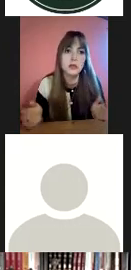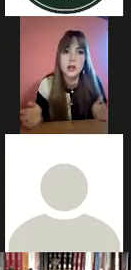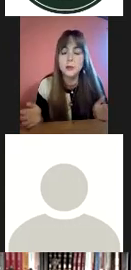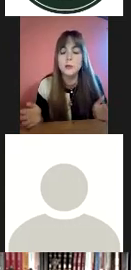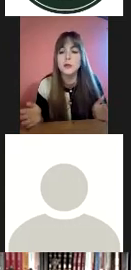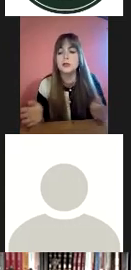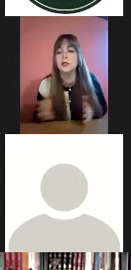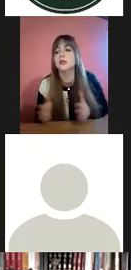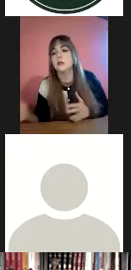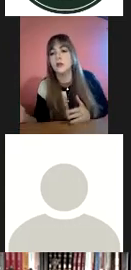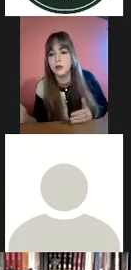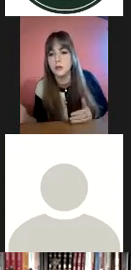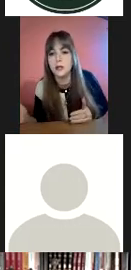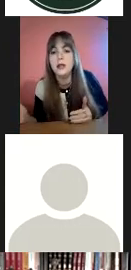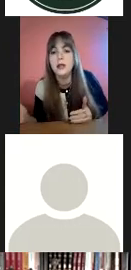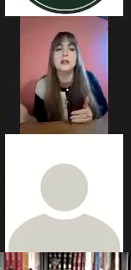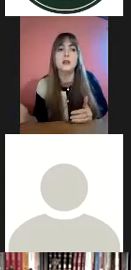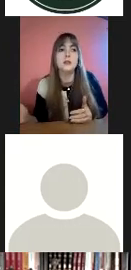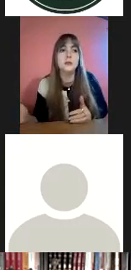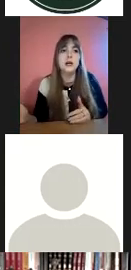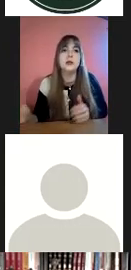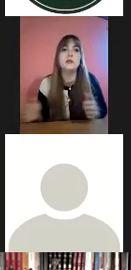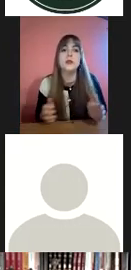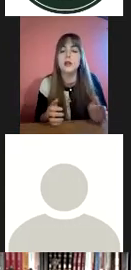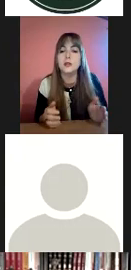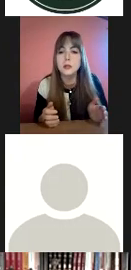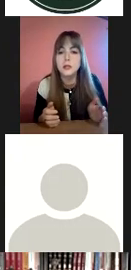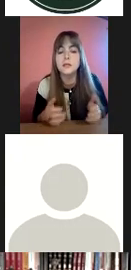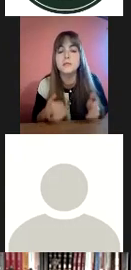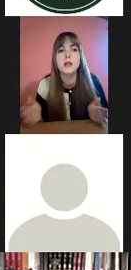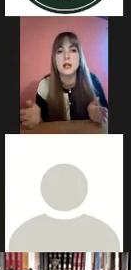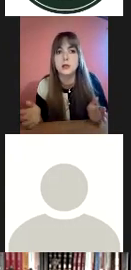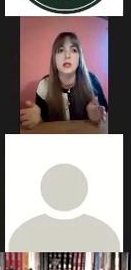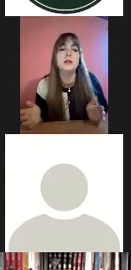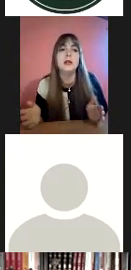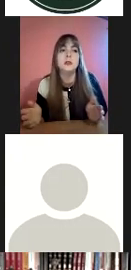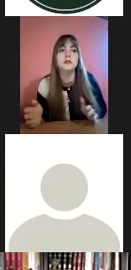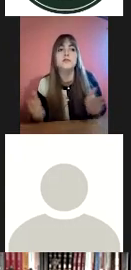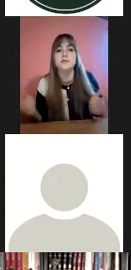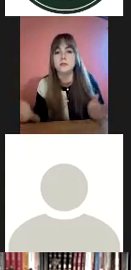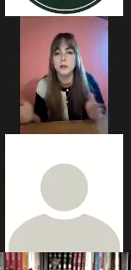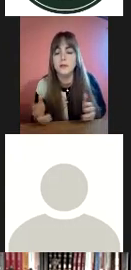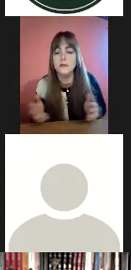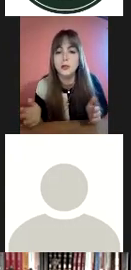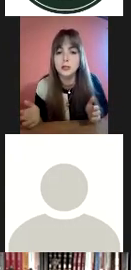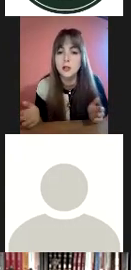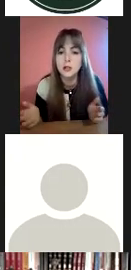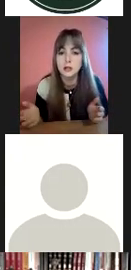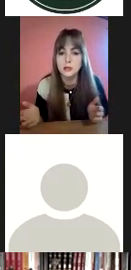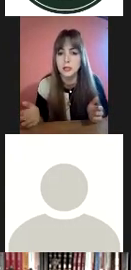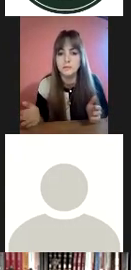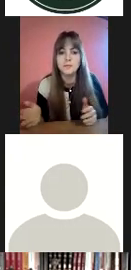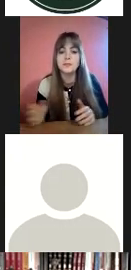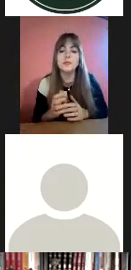Sonoxi no daba turnos, entonces tuvieron que recurrir al sector privado, buscar adopciones, gastos de alimento. Bueno, en fin, cosas que no